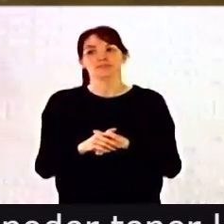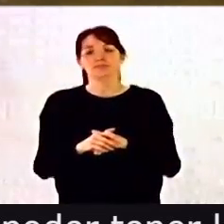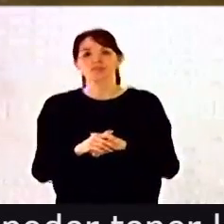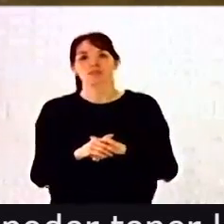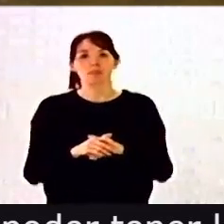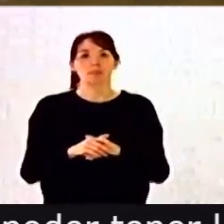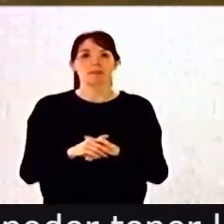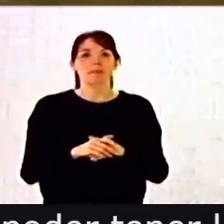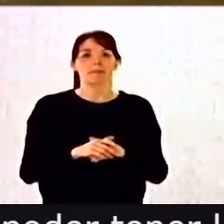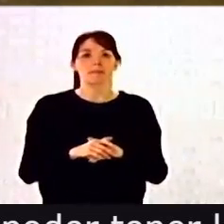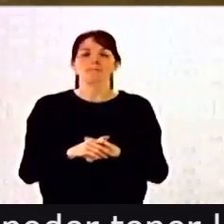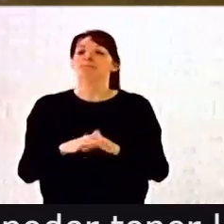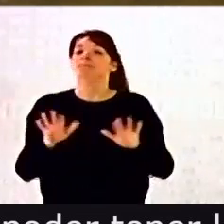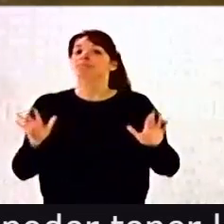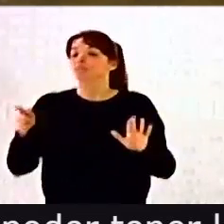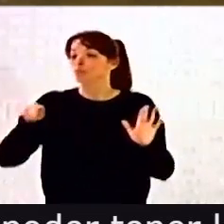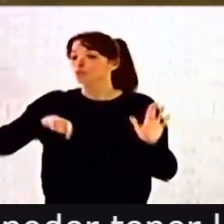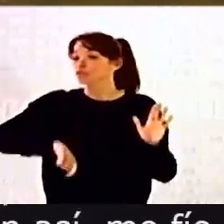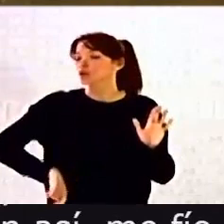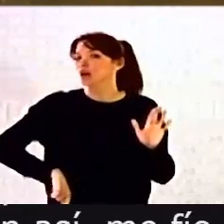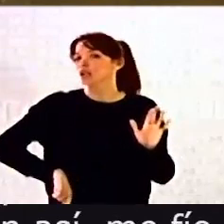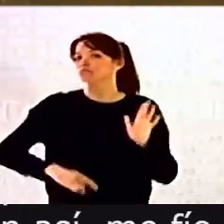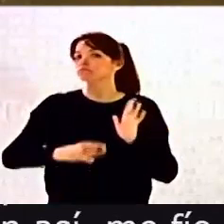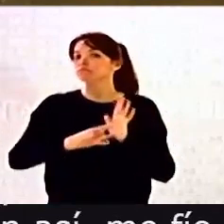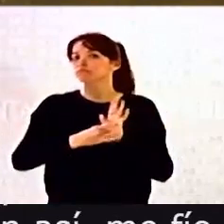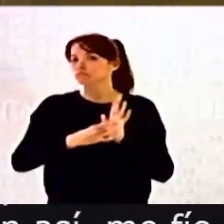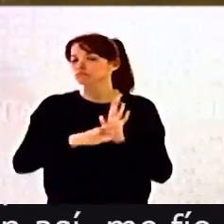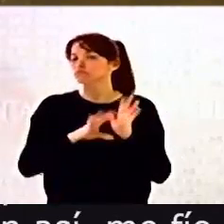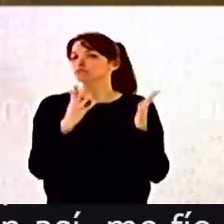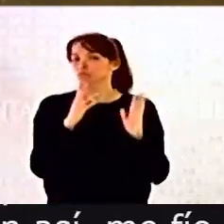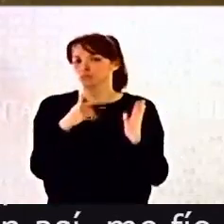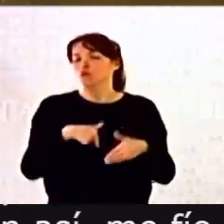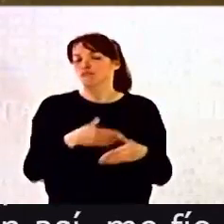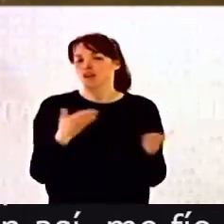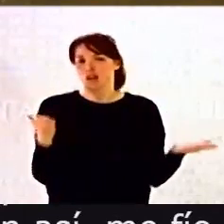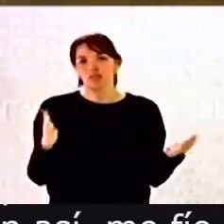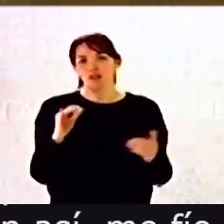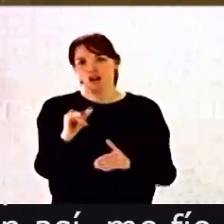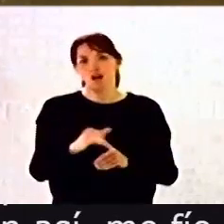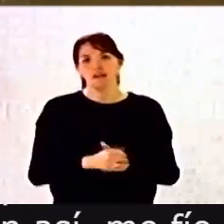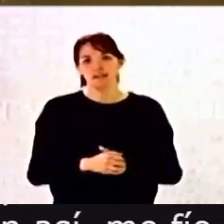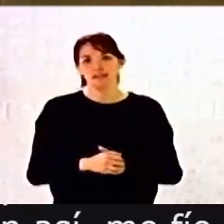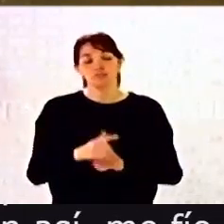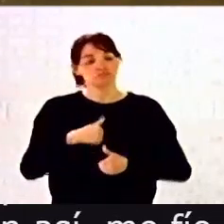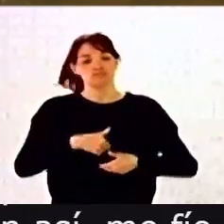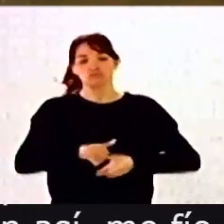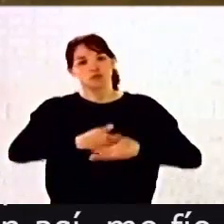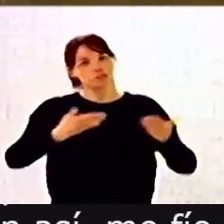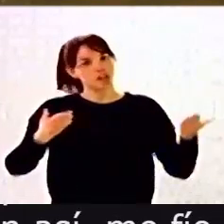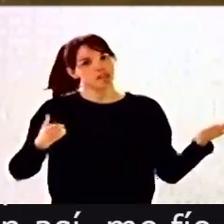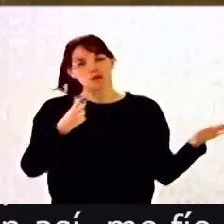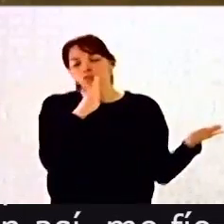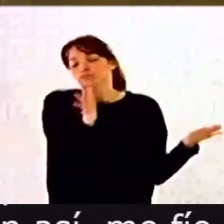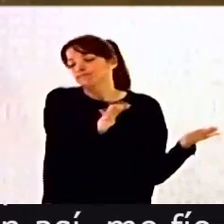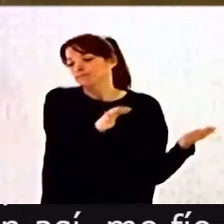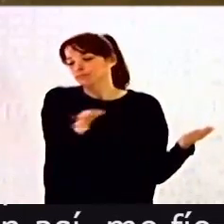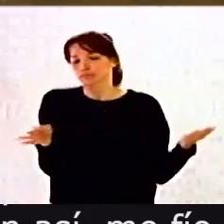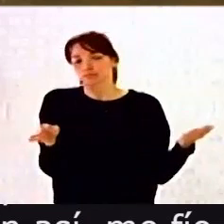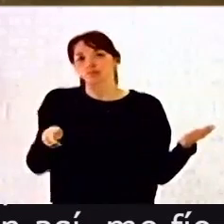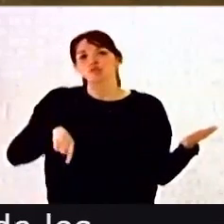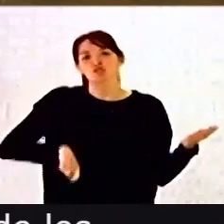yo me fío de los excelentes profesionales que tiene la residencia del Cuartillo. Y si me fío de los excelentes profesionales que tiene la residencia